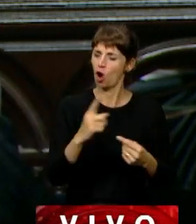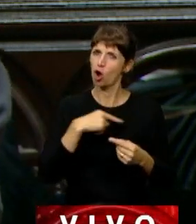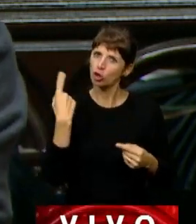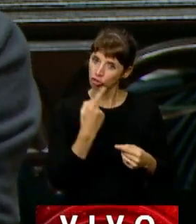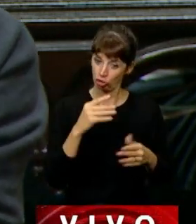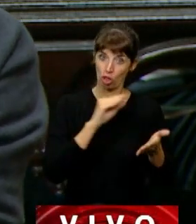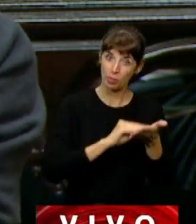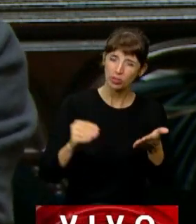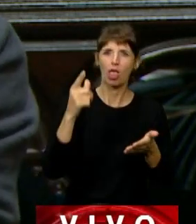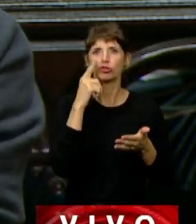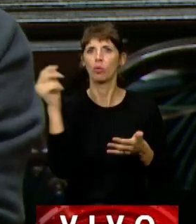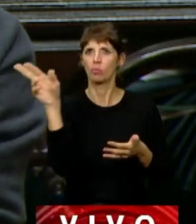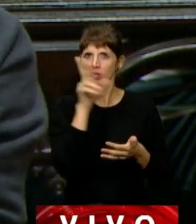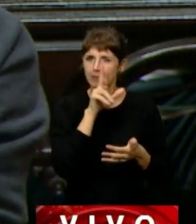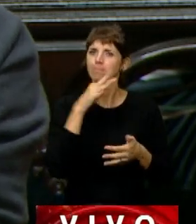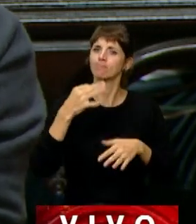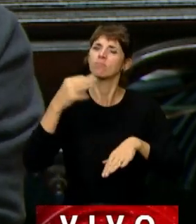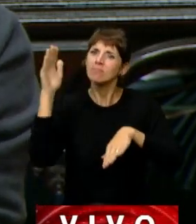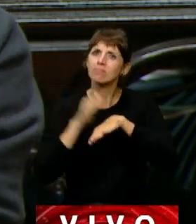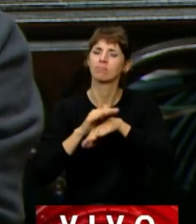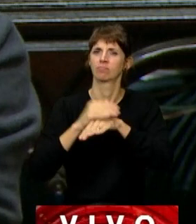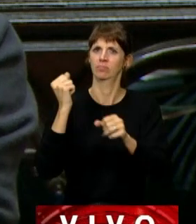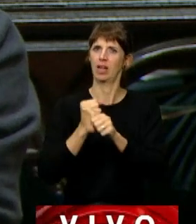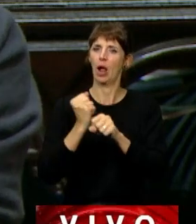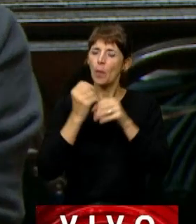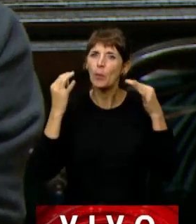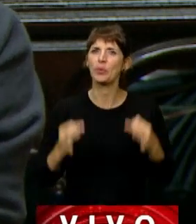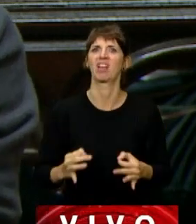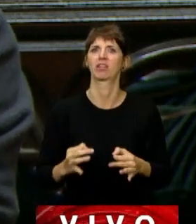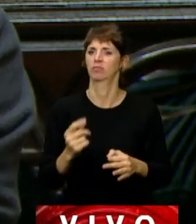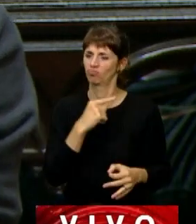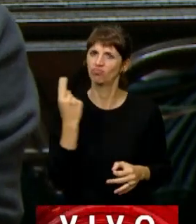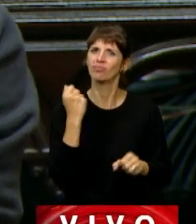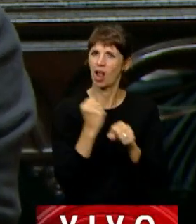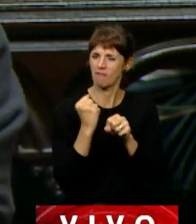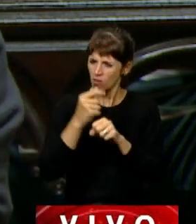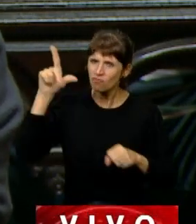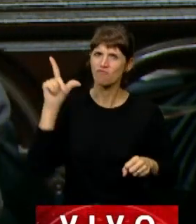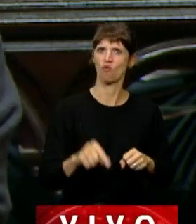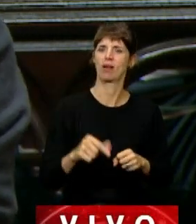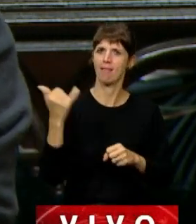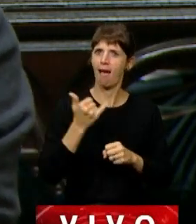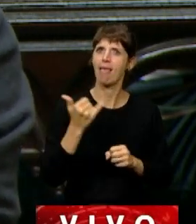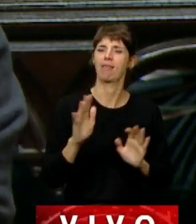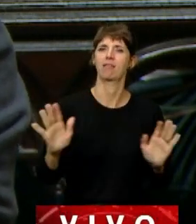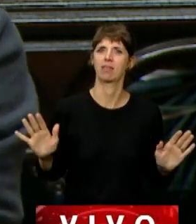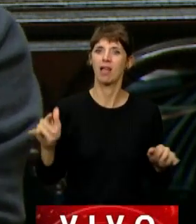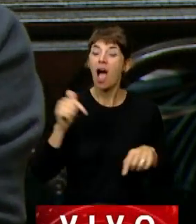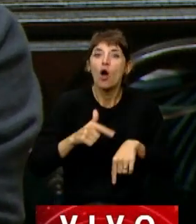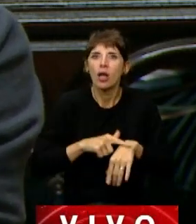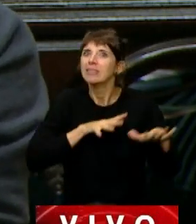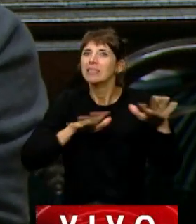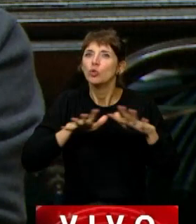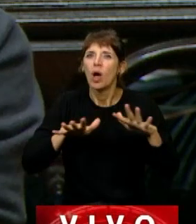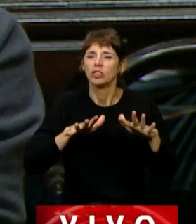los diputados, la diputada, lo que nos corresponde. Tenemos una tarea intensa y una agenda intensa. Nosotros estamos en una coyuntura donde